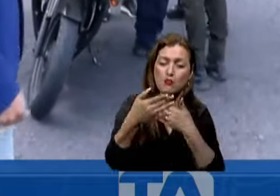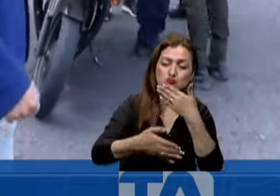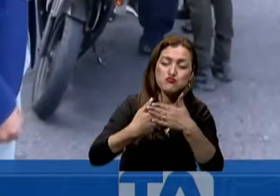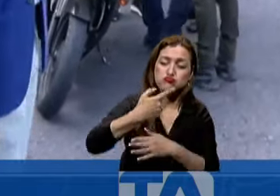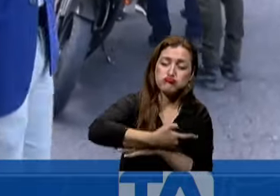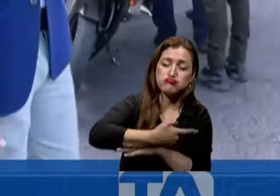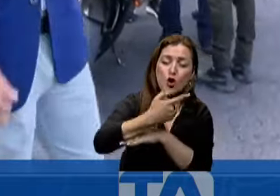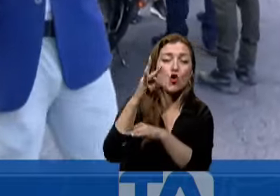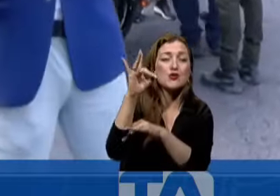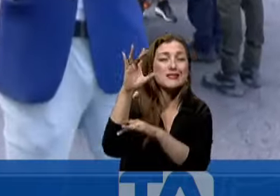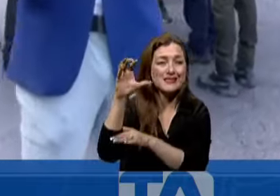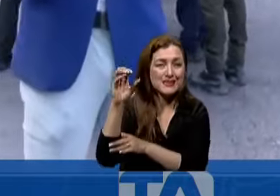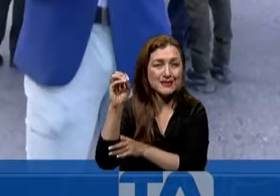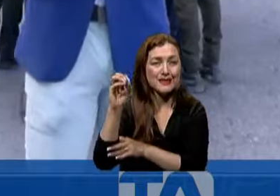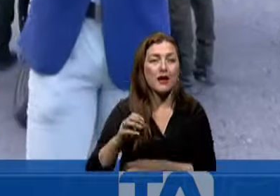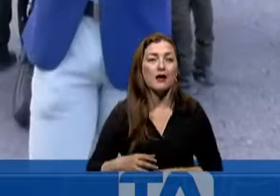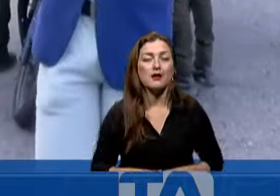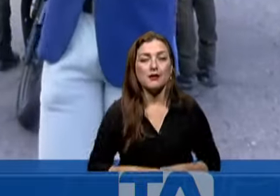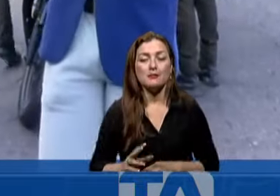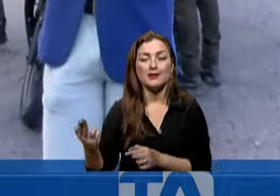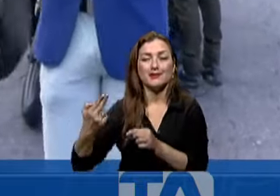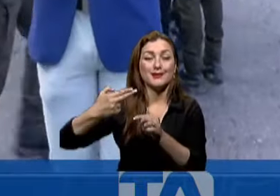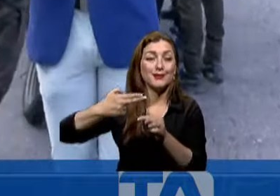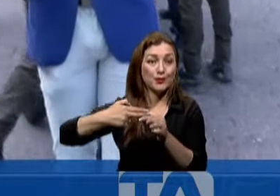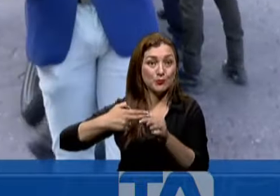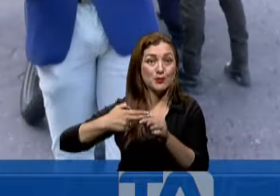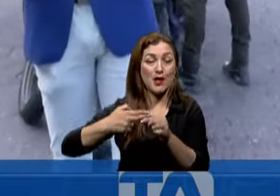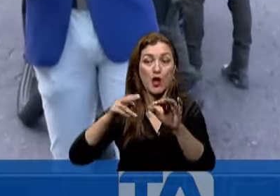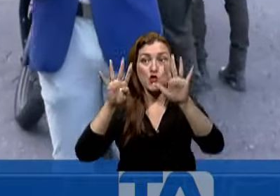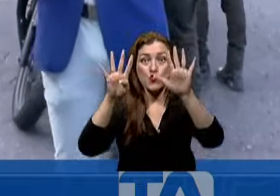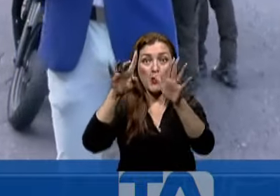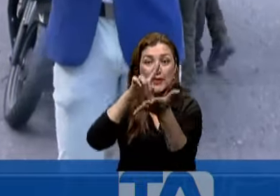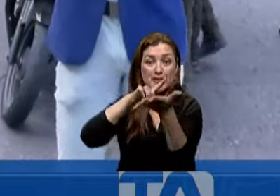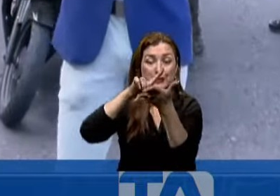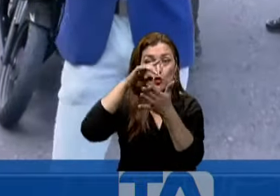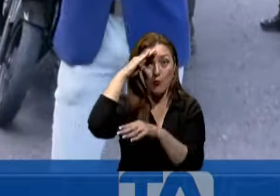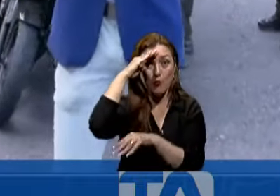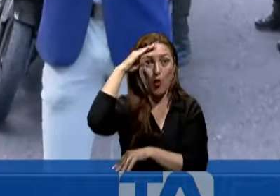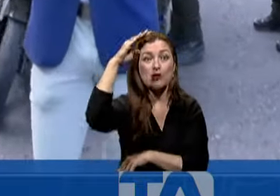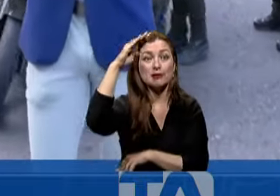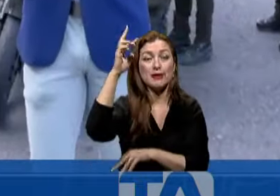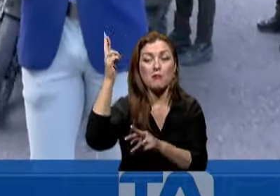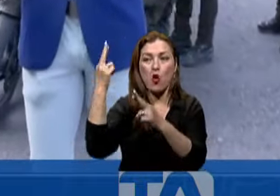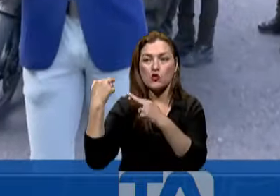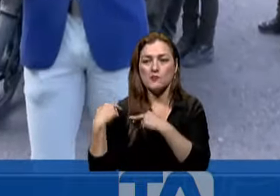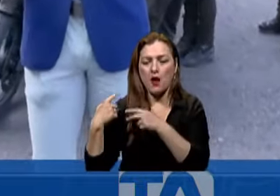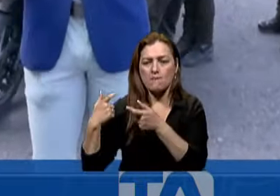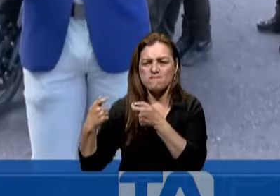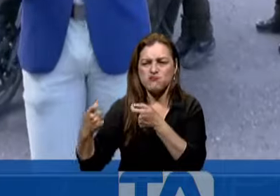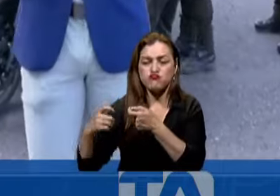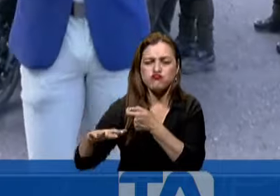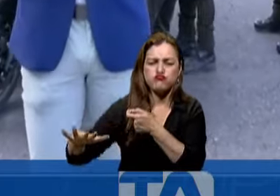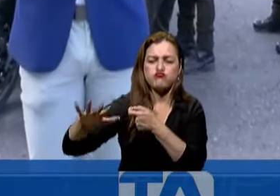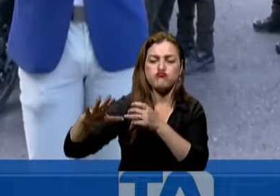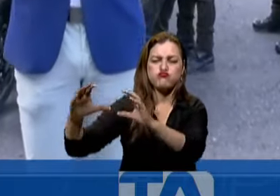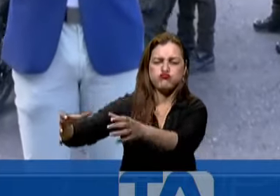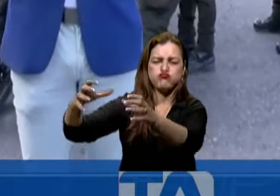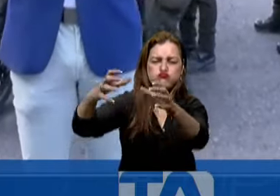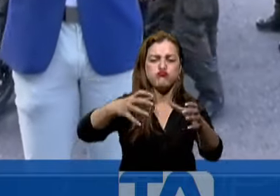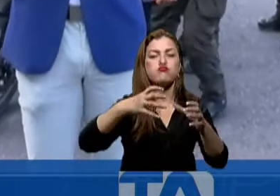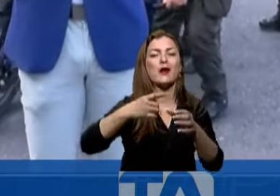operativos a diario. Como les indicamos, participan los 9 distritos policiales que están desplegados en varios puntos de la capital. Pero también